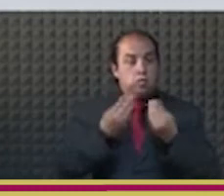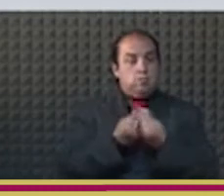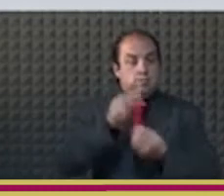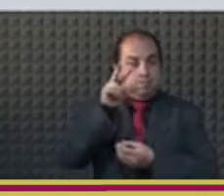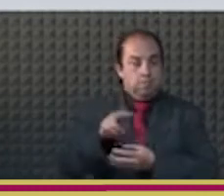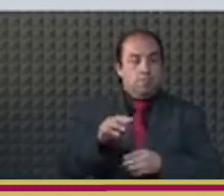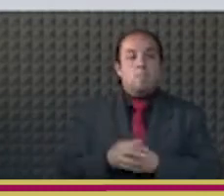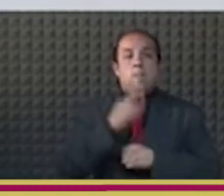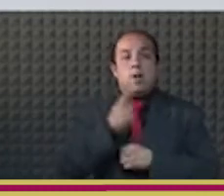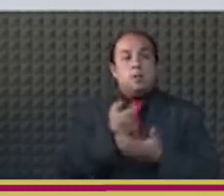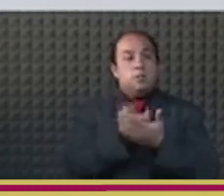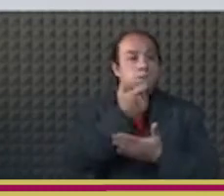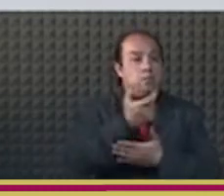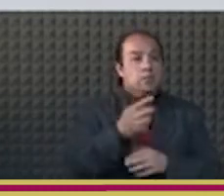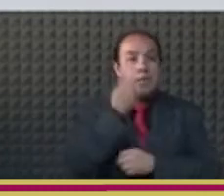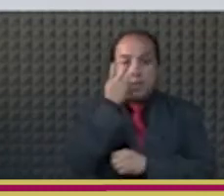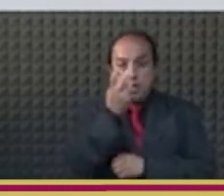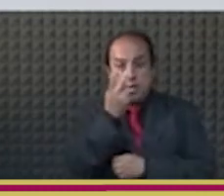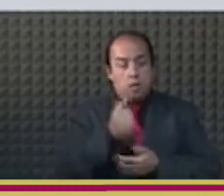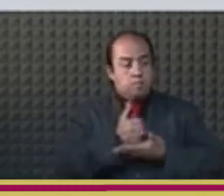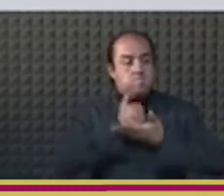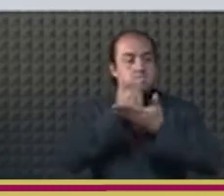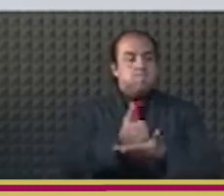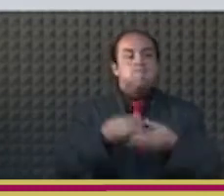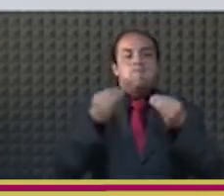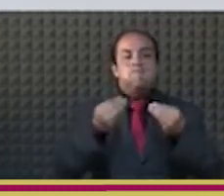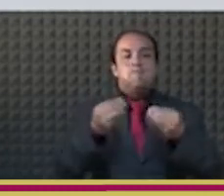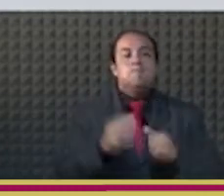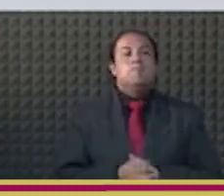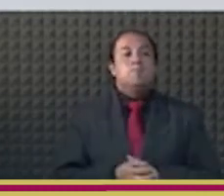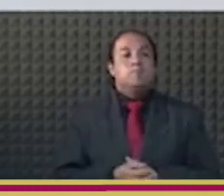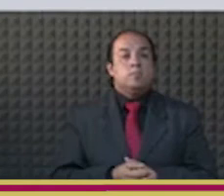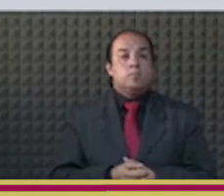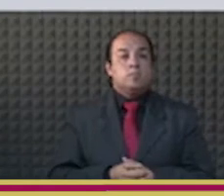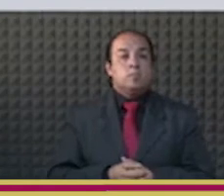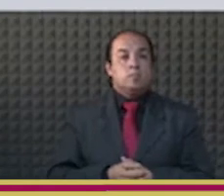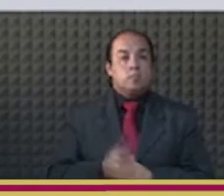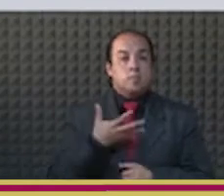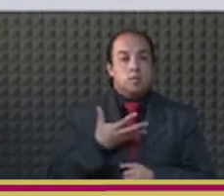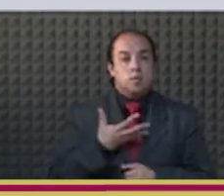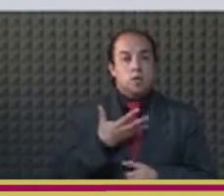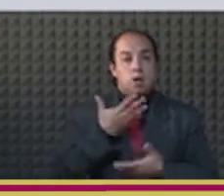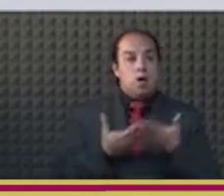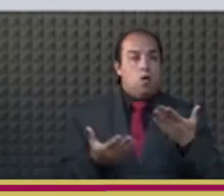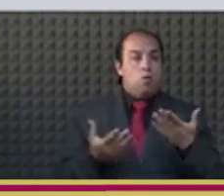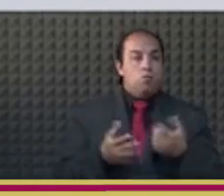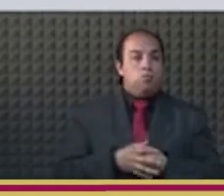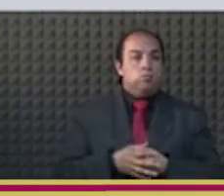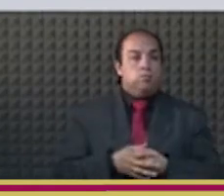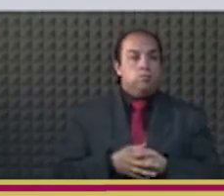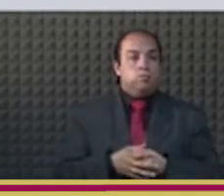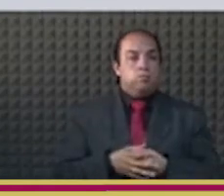para mejorar salarios, eso nos ha ayudado muchísimo ahora frente a la pandemia. Si a